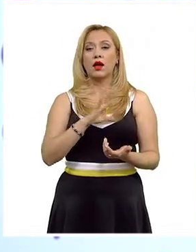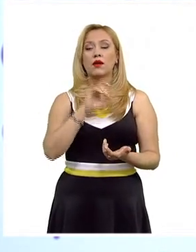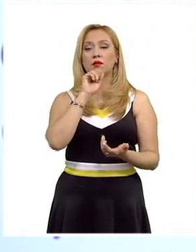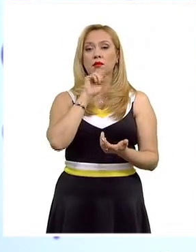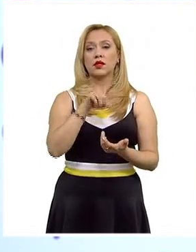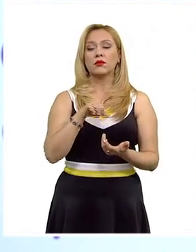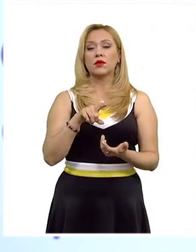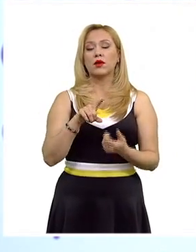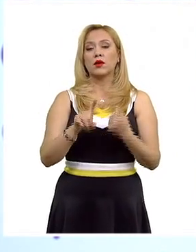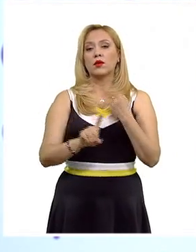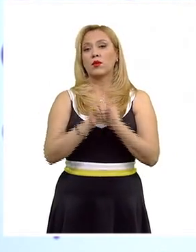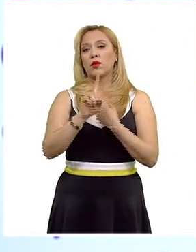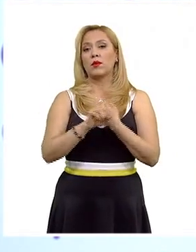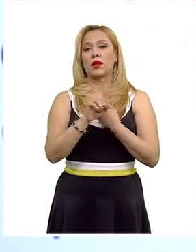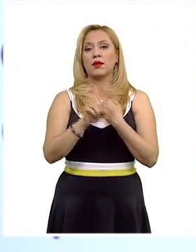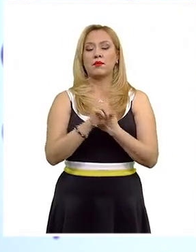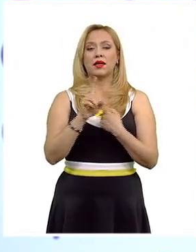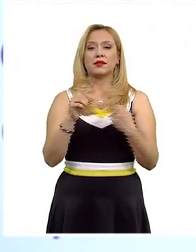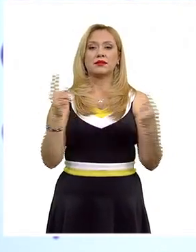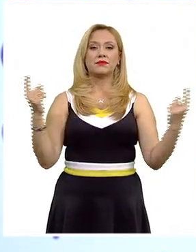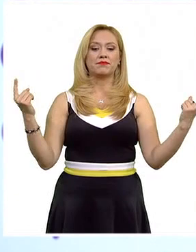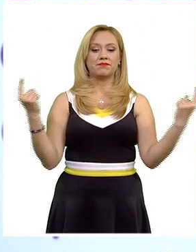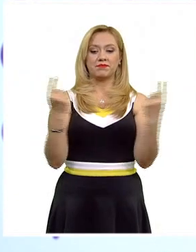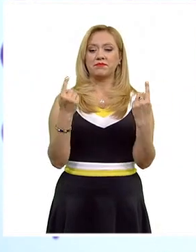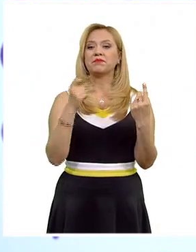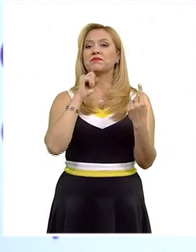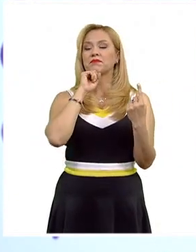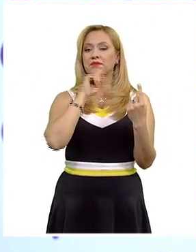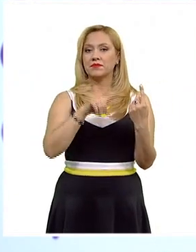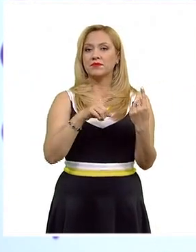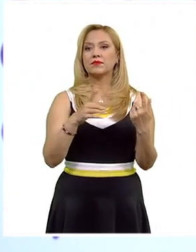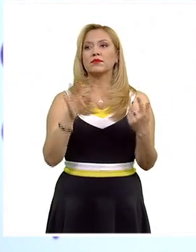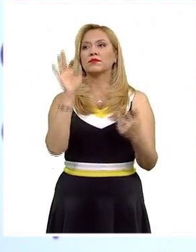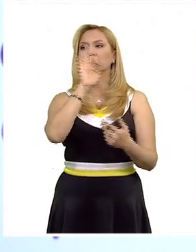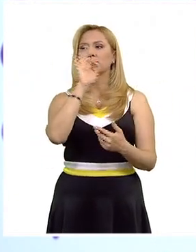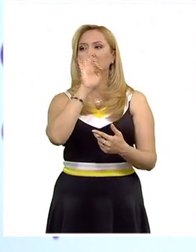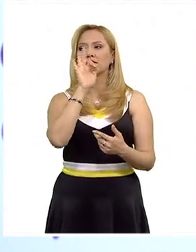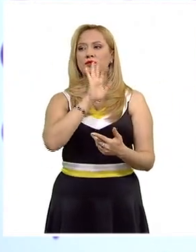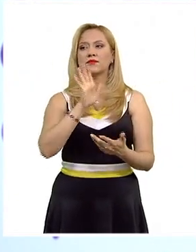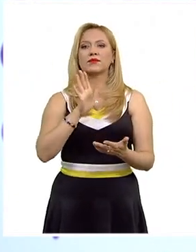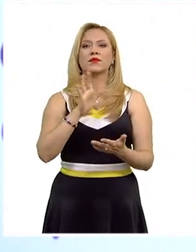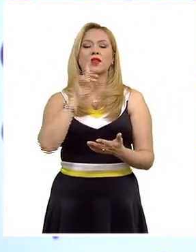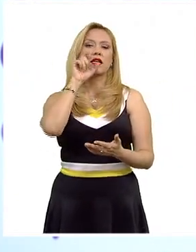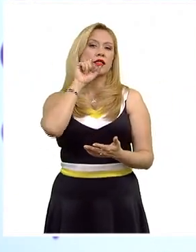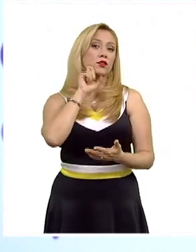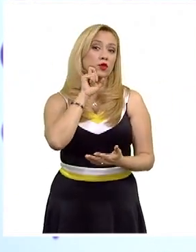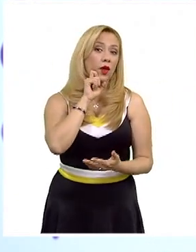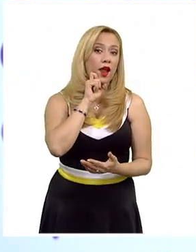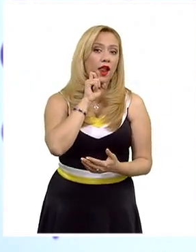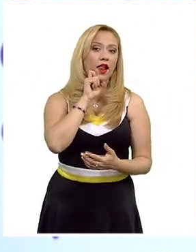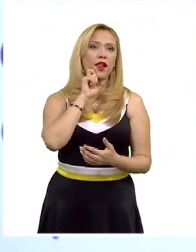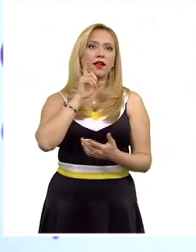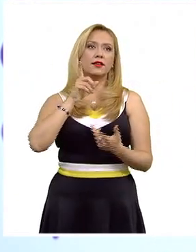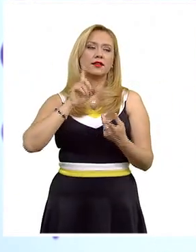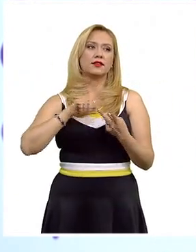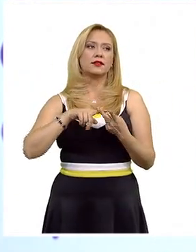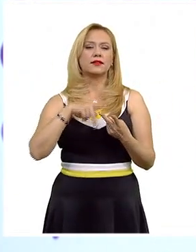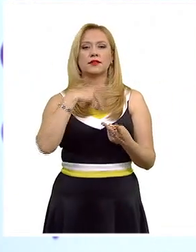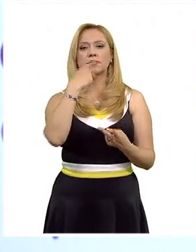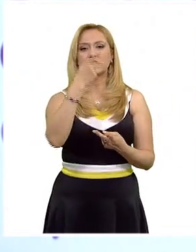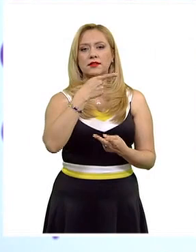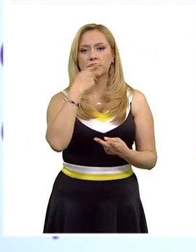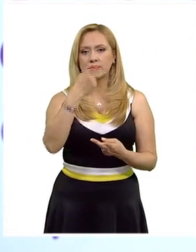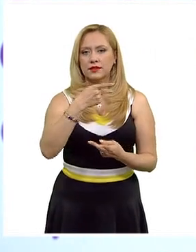este problema entre pares. Regularmente estamos hablando de insinuaciones de carácter sexual, de comentarios sexuales